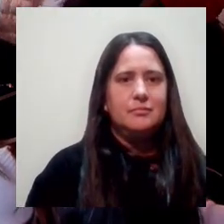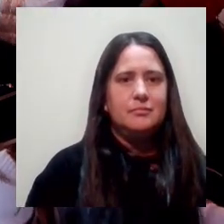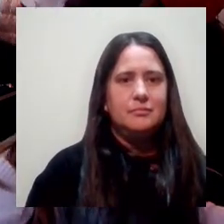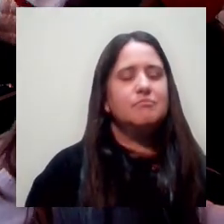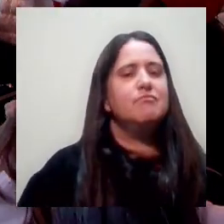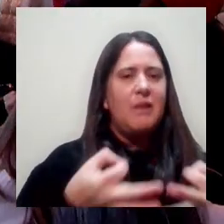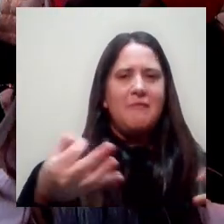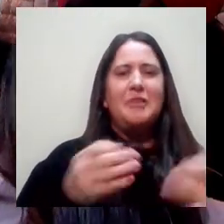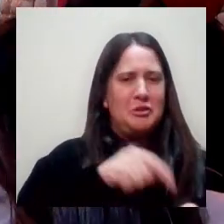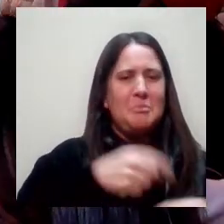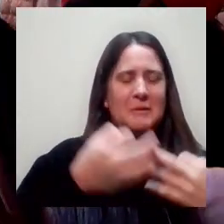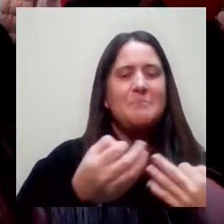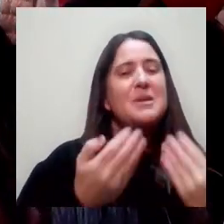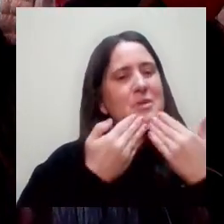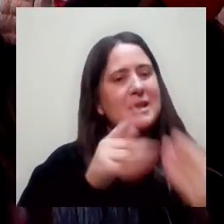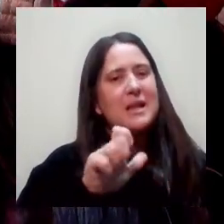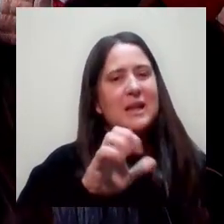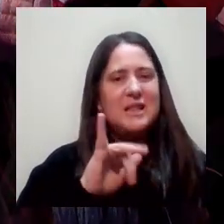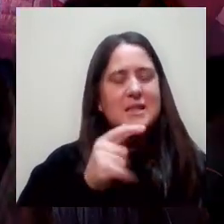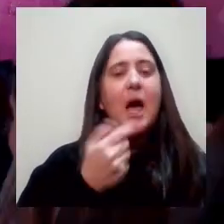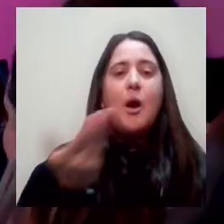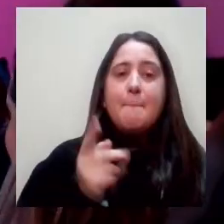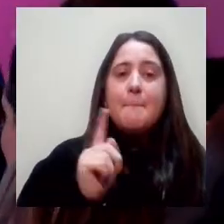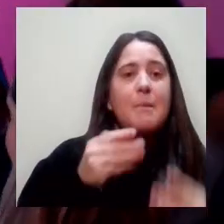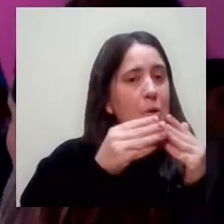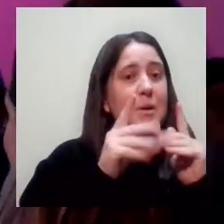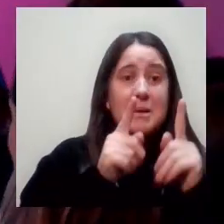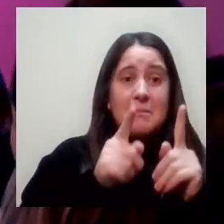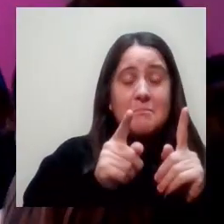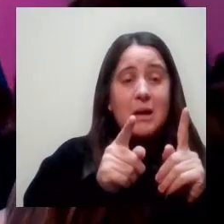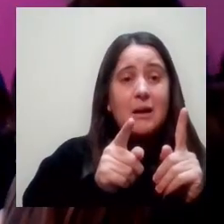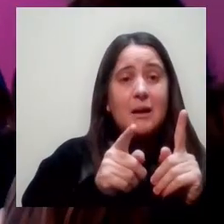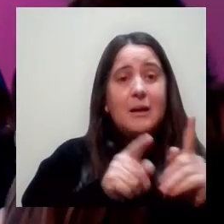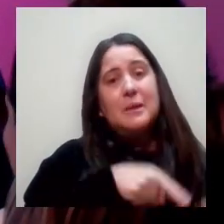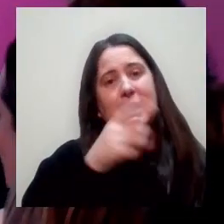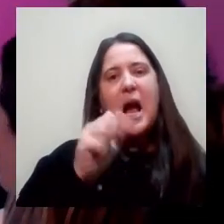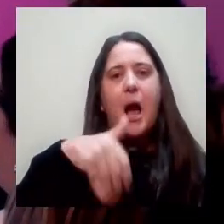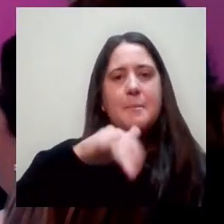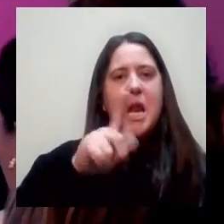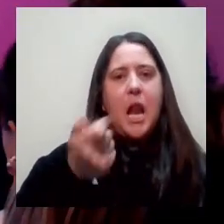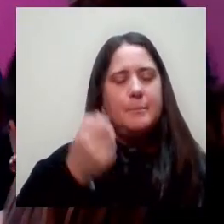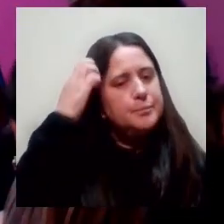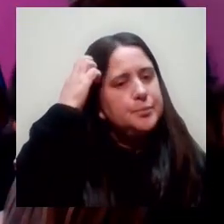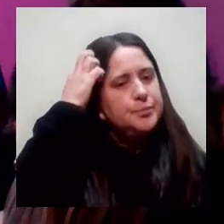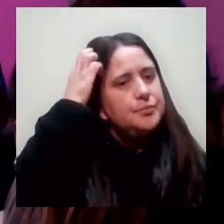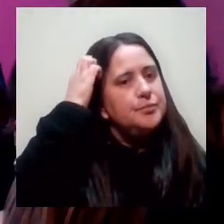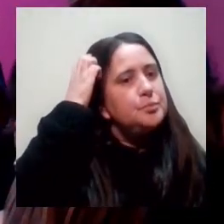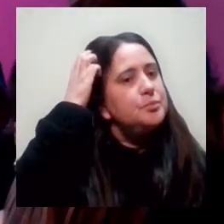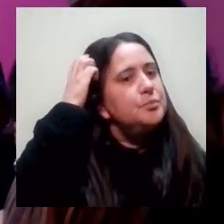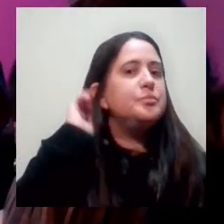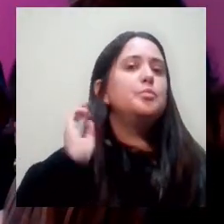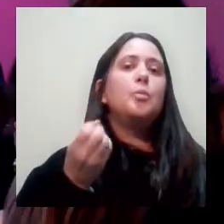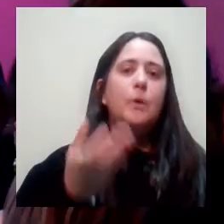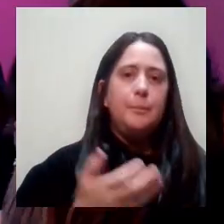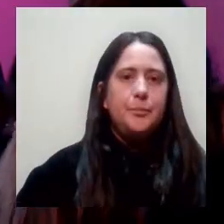Perfectamente, muchas gracias, Leticia. Ahora las mismas preguntas, entonces, para Camila. Bueno,